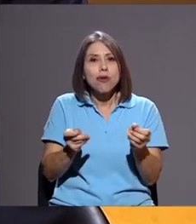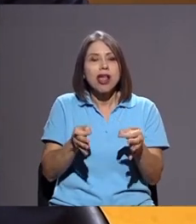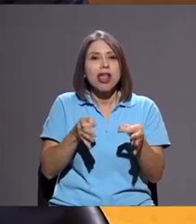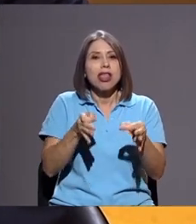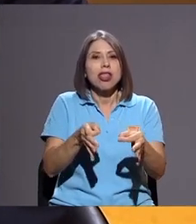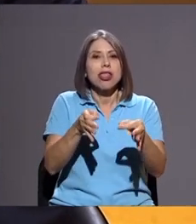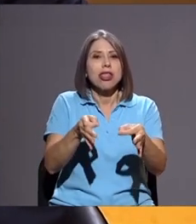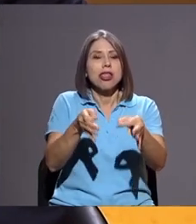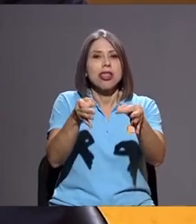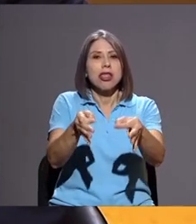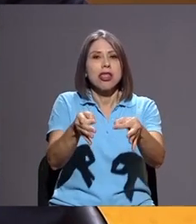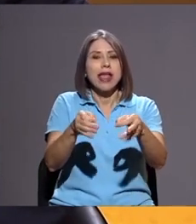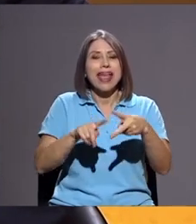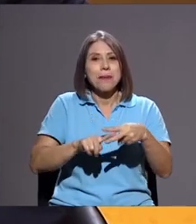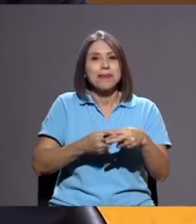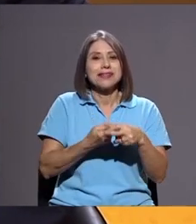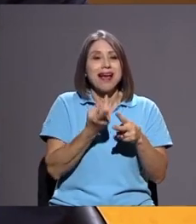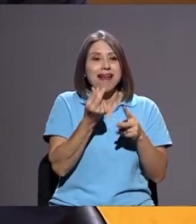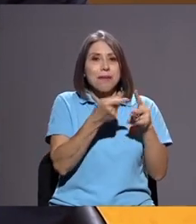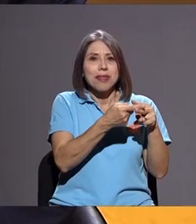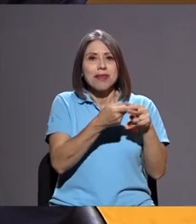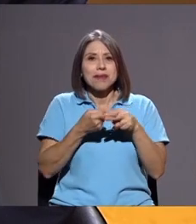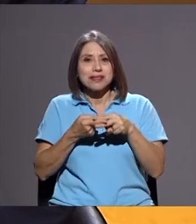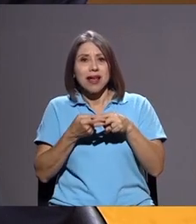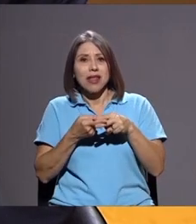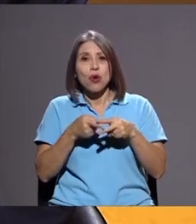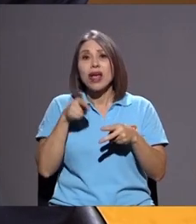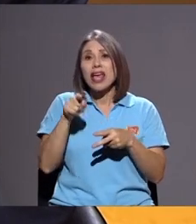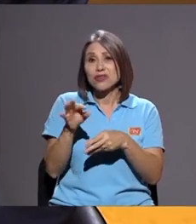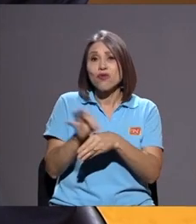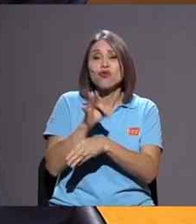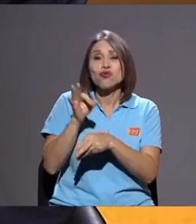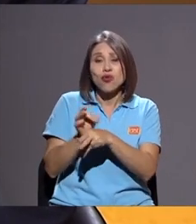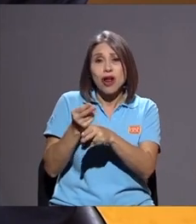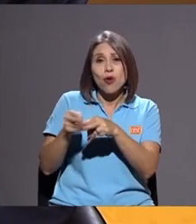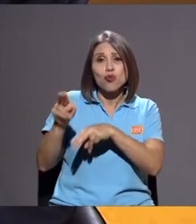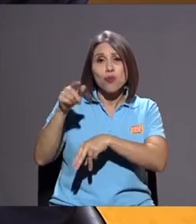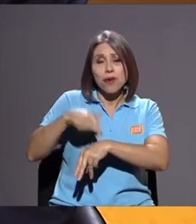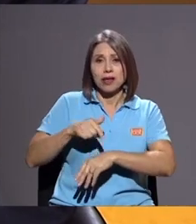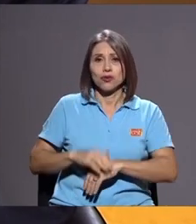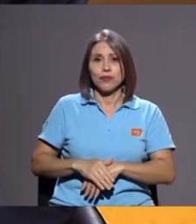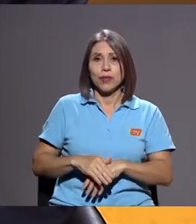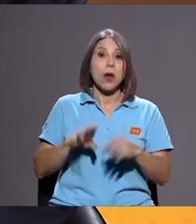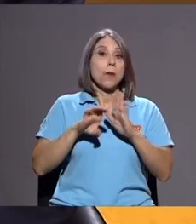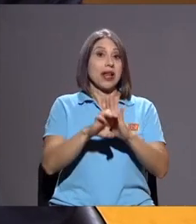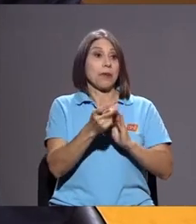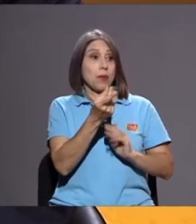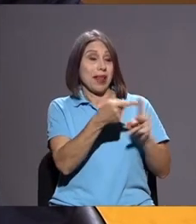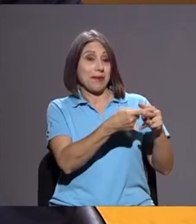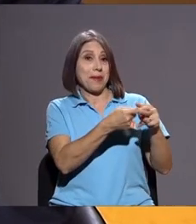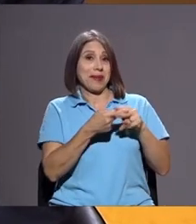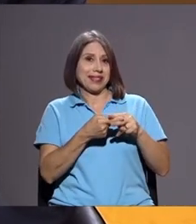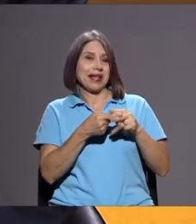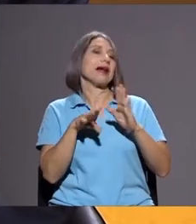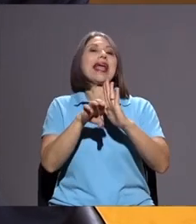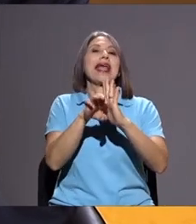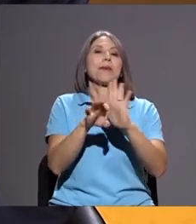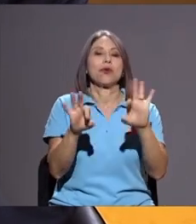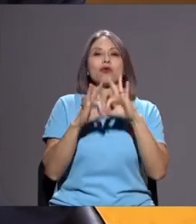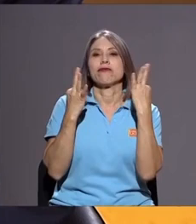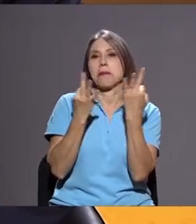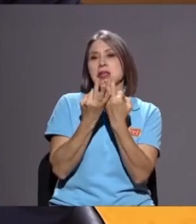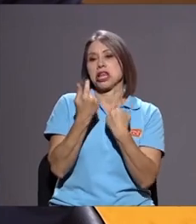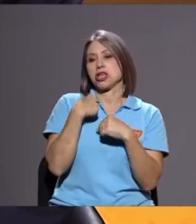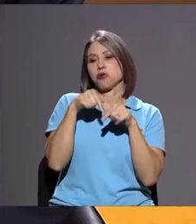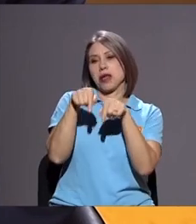es un tema que funciona en muy corto plazo ciencia a mí me prestan yo puedo solucionar si yo soy una familia y